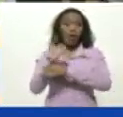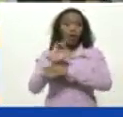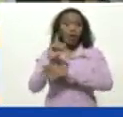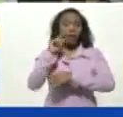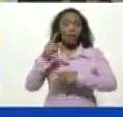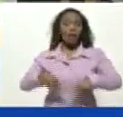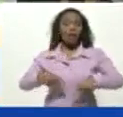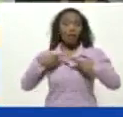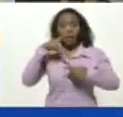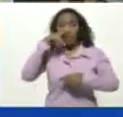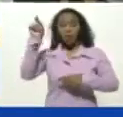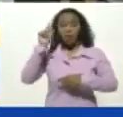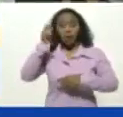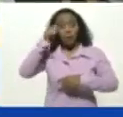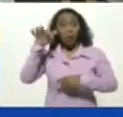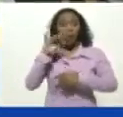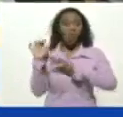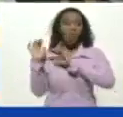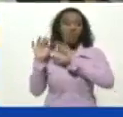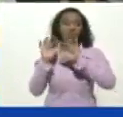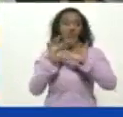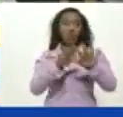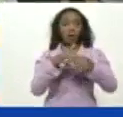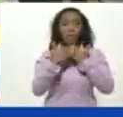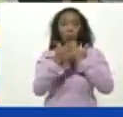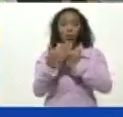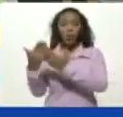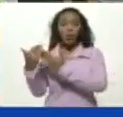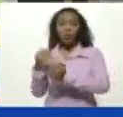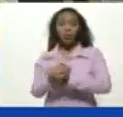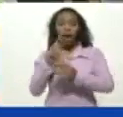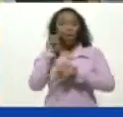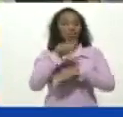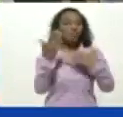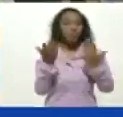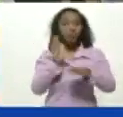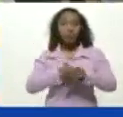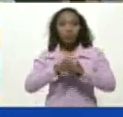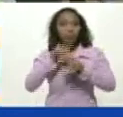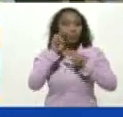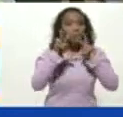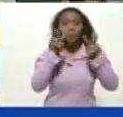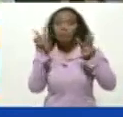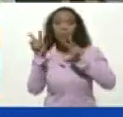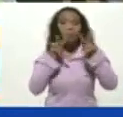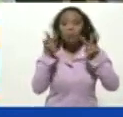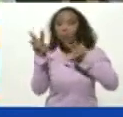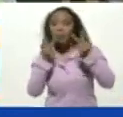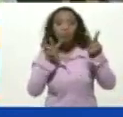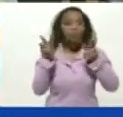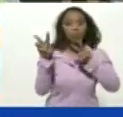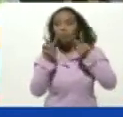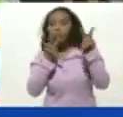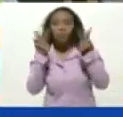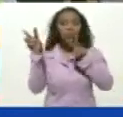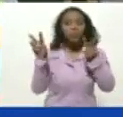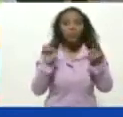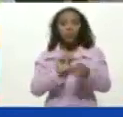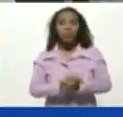la vida de Maduro. El pueblo se tiró a las calles, los vecinos, a ver todo lo que podían ver. A ver, a ver, a ver, a ver, a ver, a ver, a ver, a